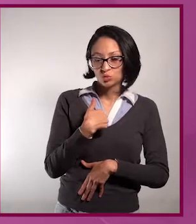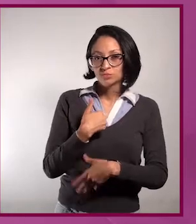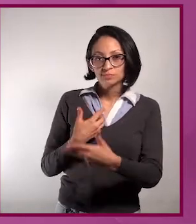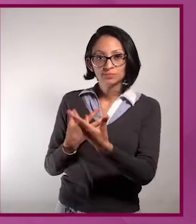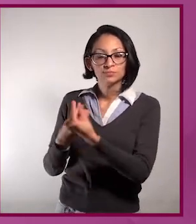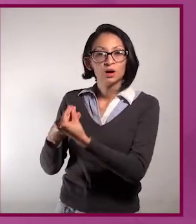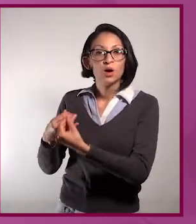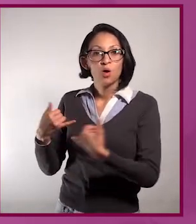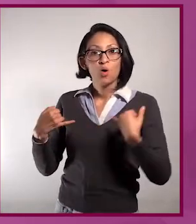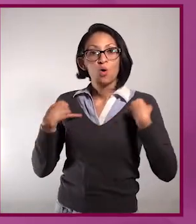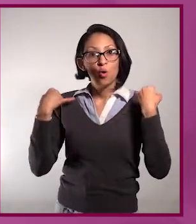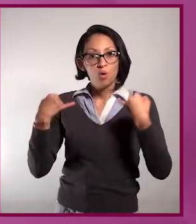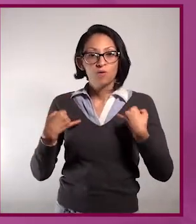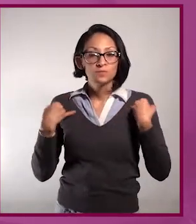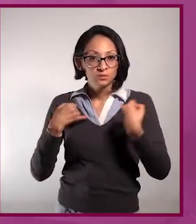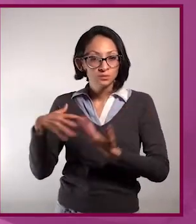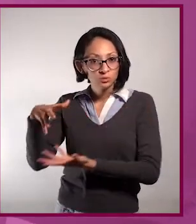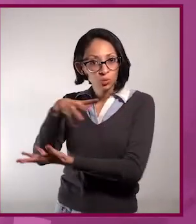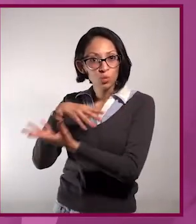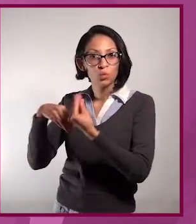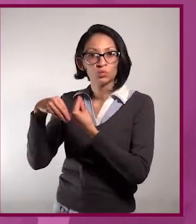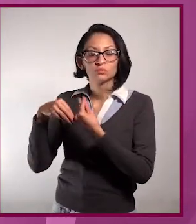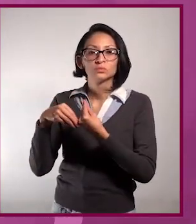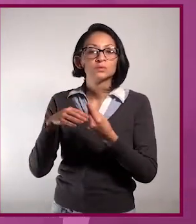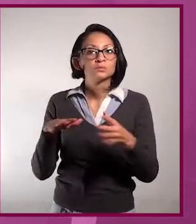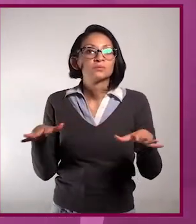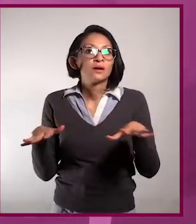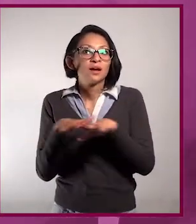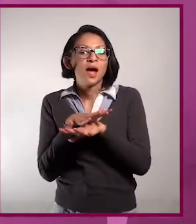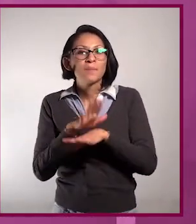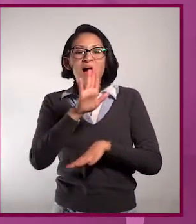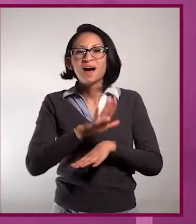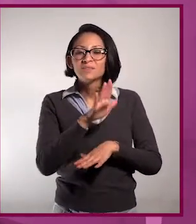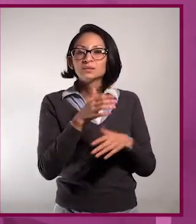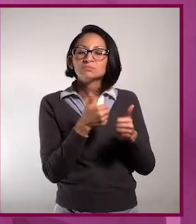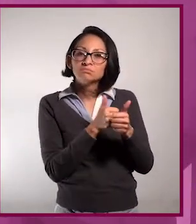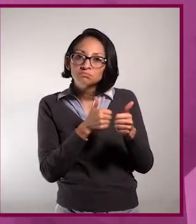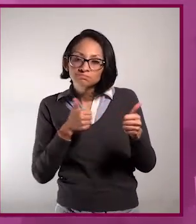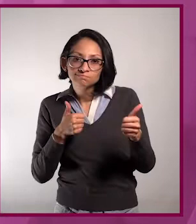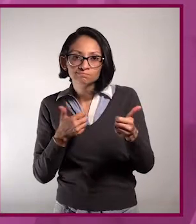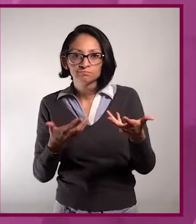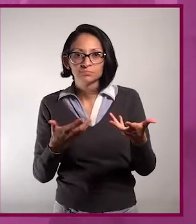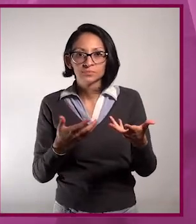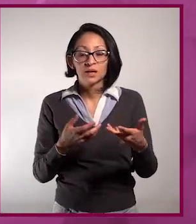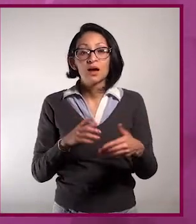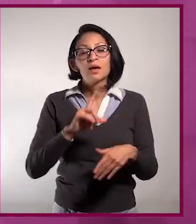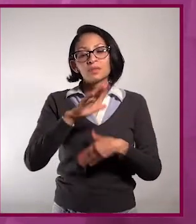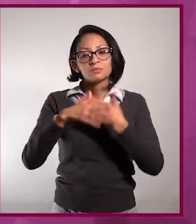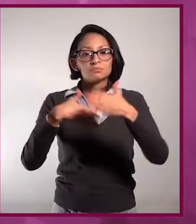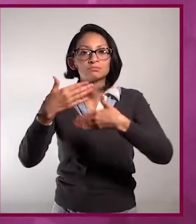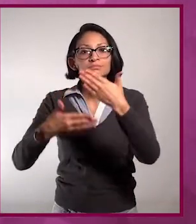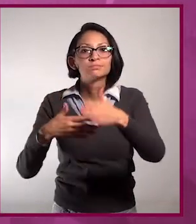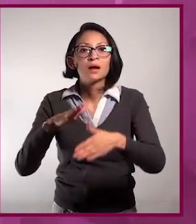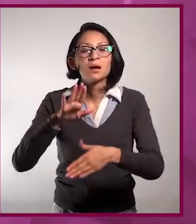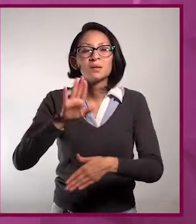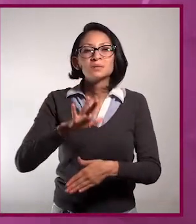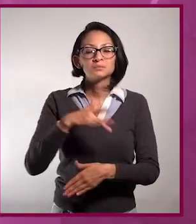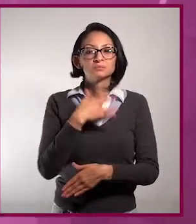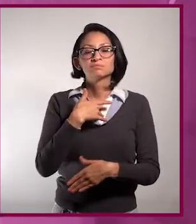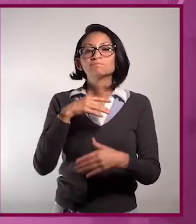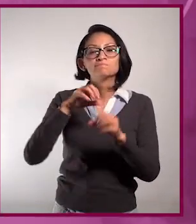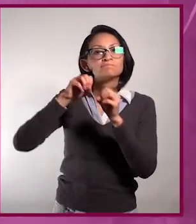adolescentes empiezan a dejar de asistir. Y esto se transforma en un rezago acumulativo y al final puede detonar en abandono